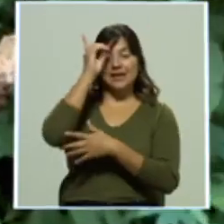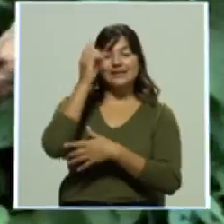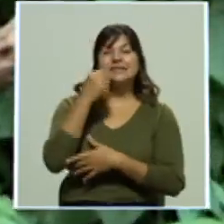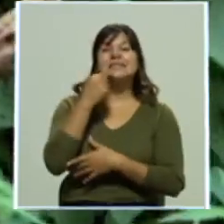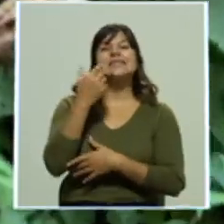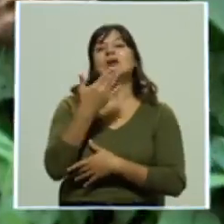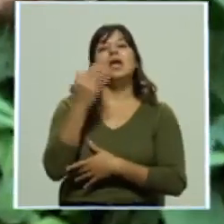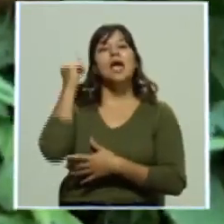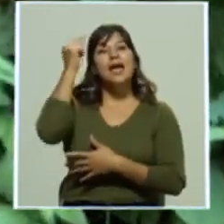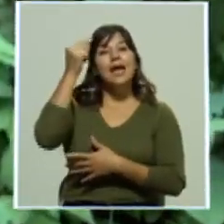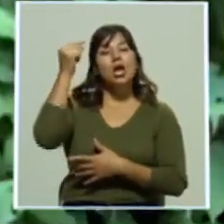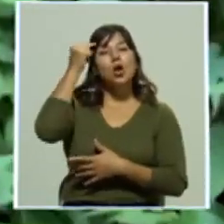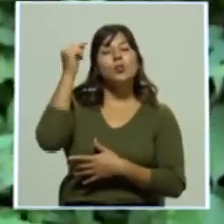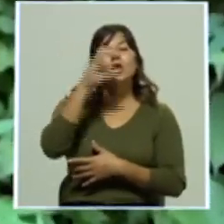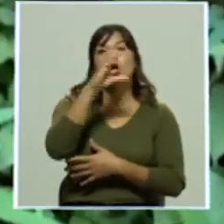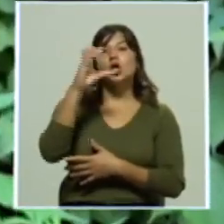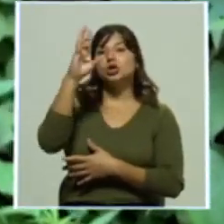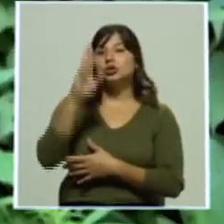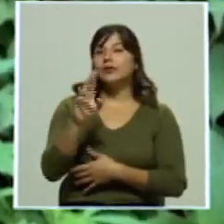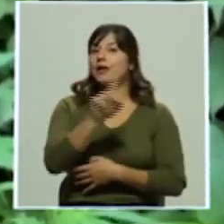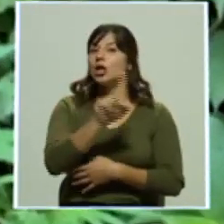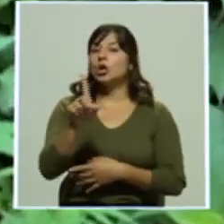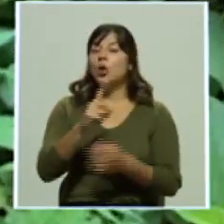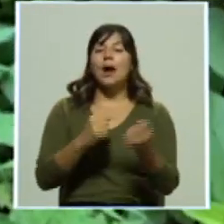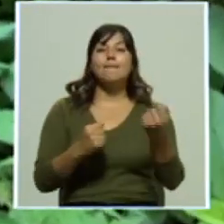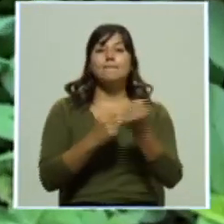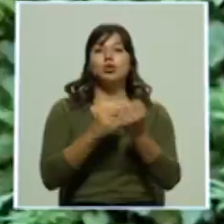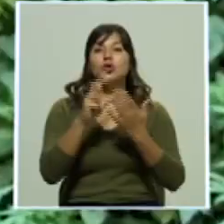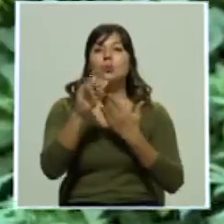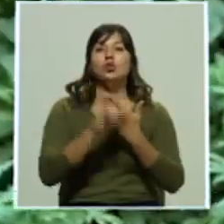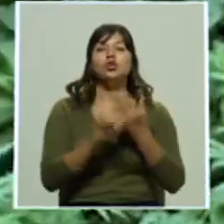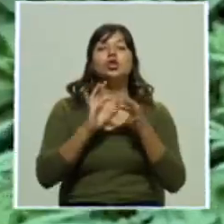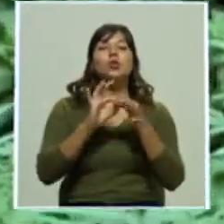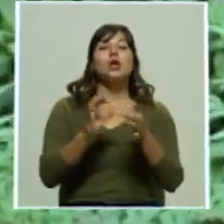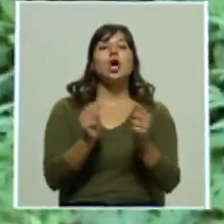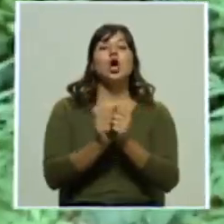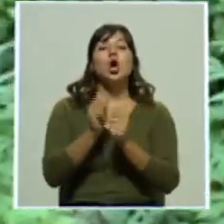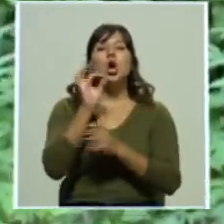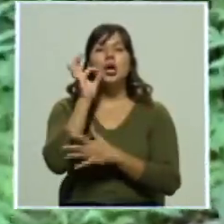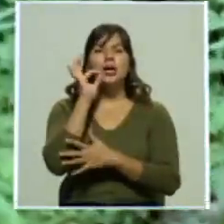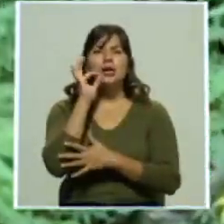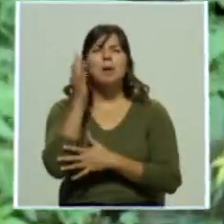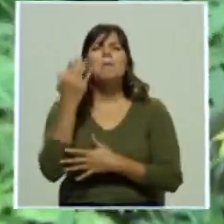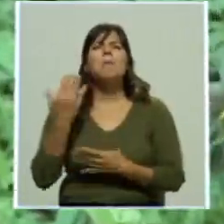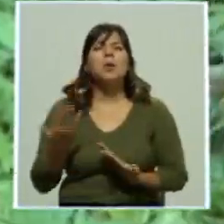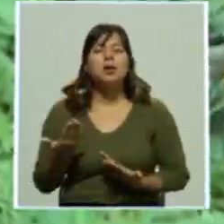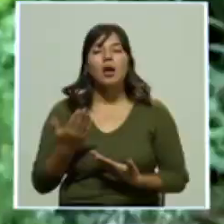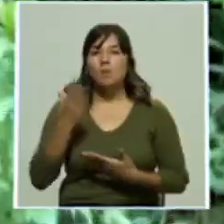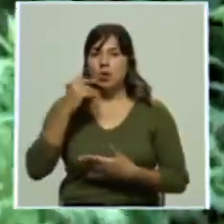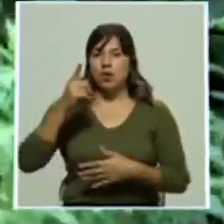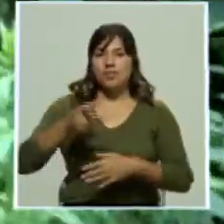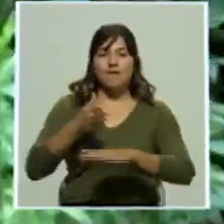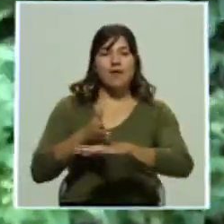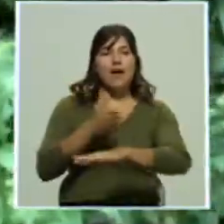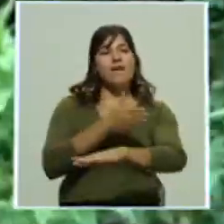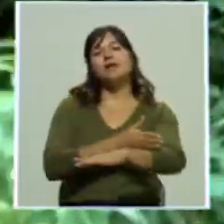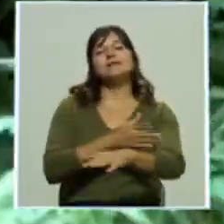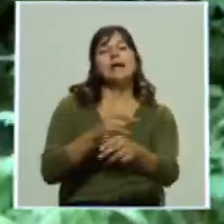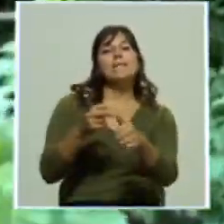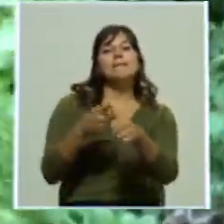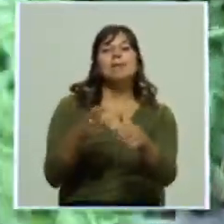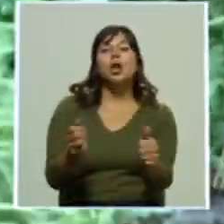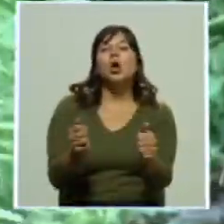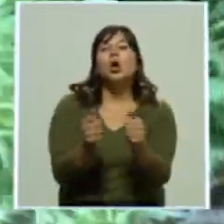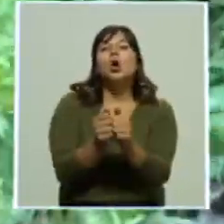que el gobierno de la República no apoyará el proyecto de cannabis debido a que se tiene que avanzar antes en una